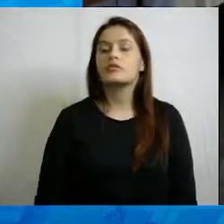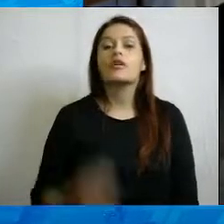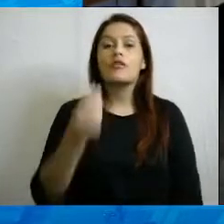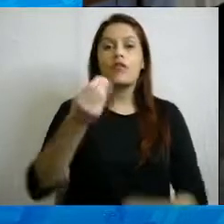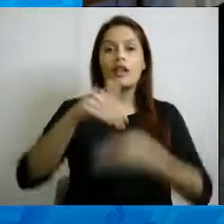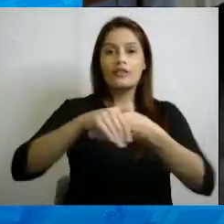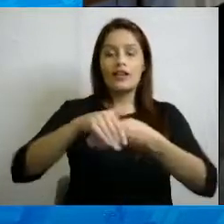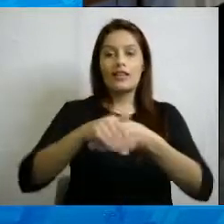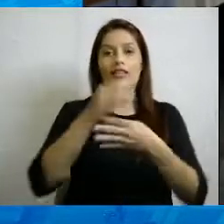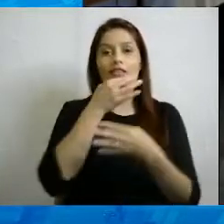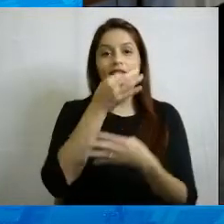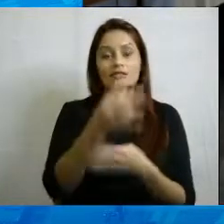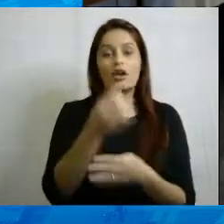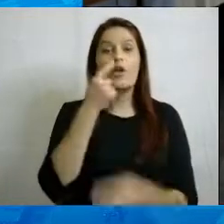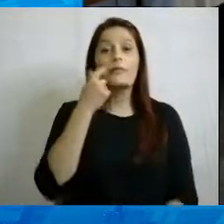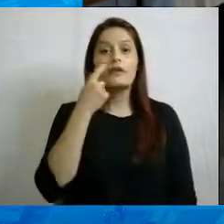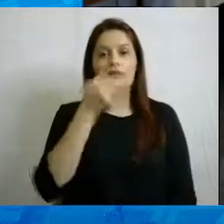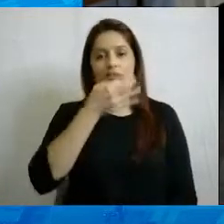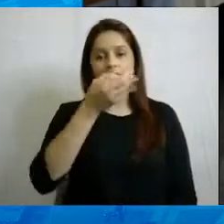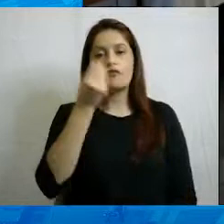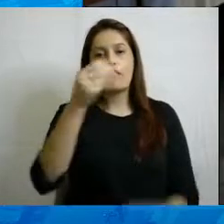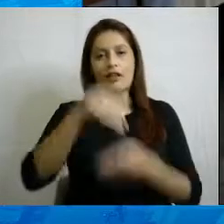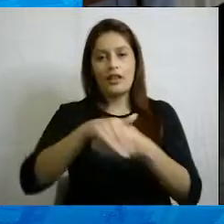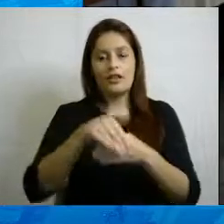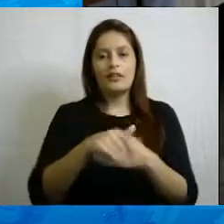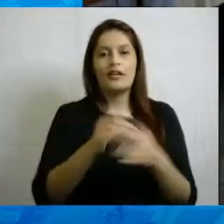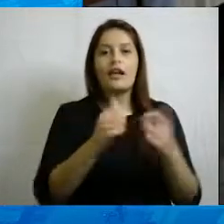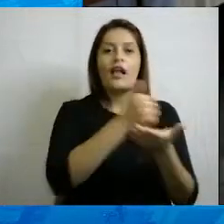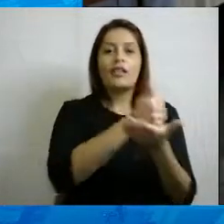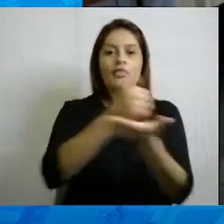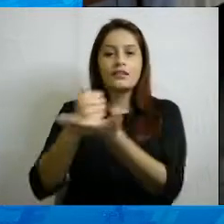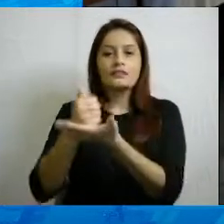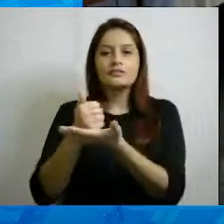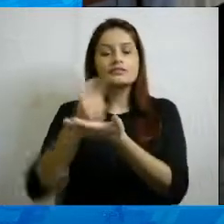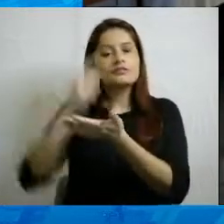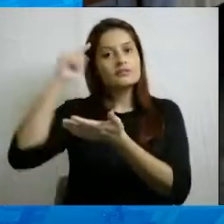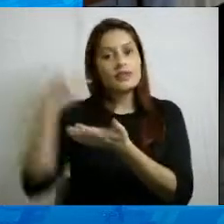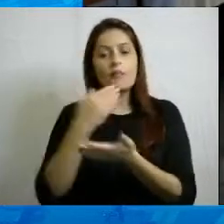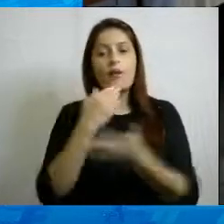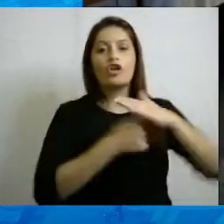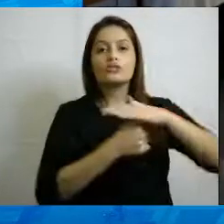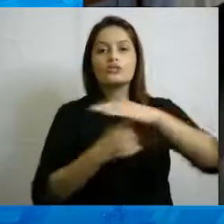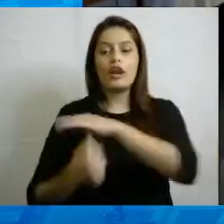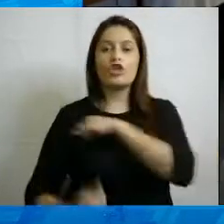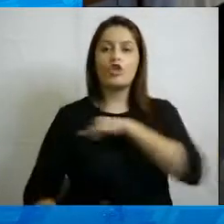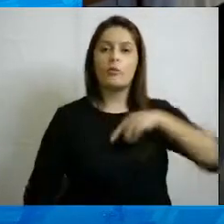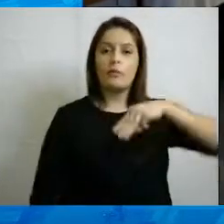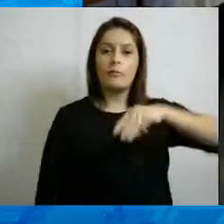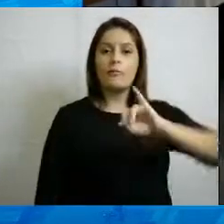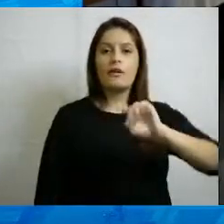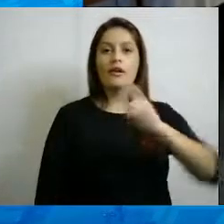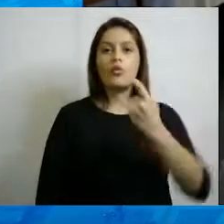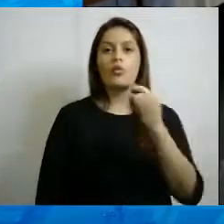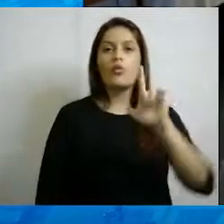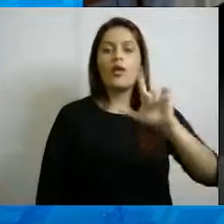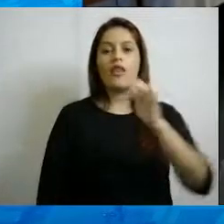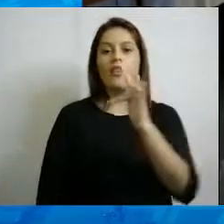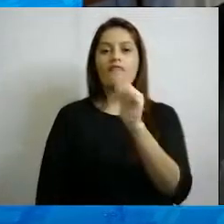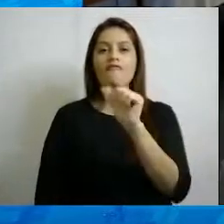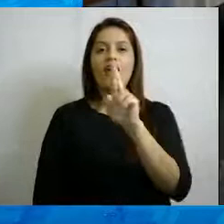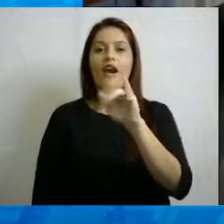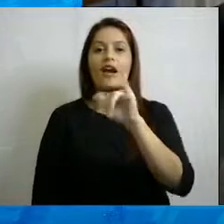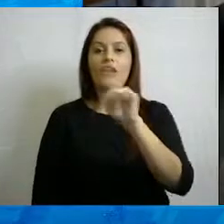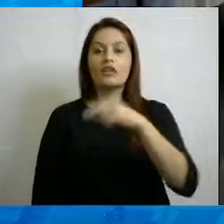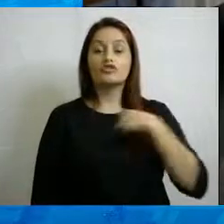tardes, señorita alcaldesa, señores concejales. Mi nombre es Miguel Farías y vengo en representación del terminal